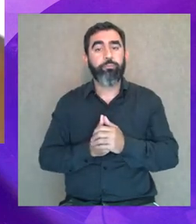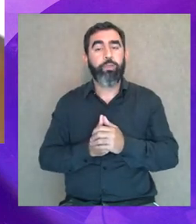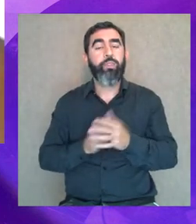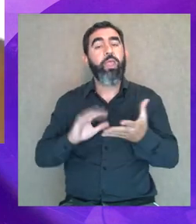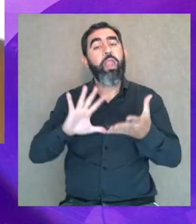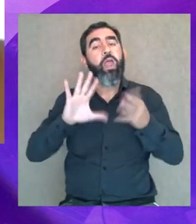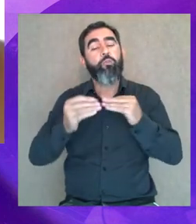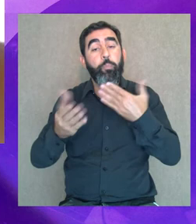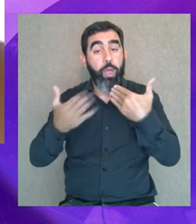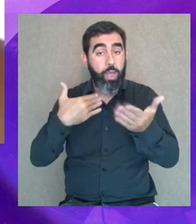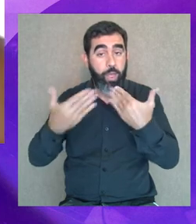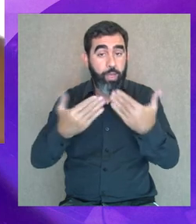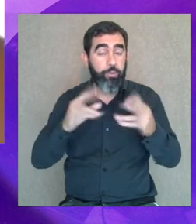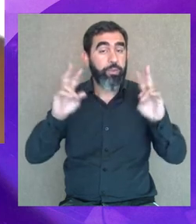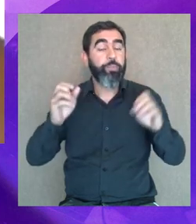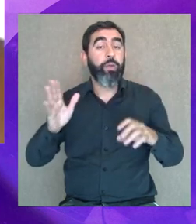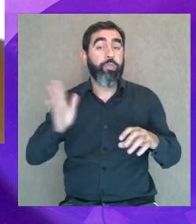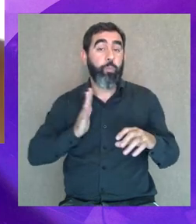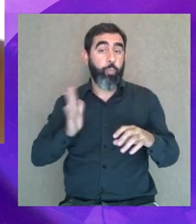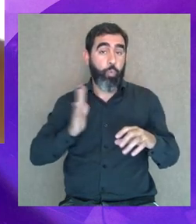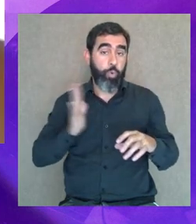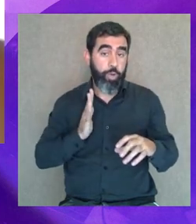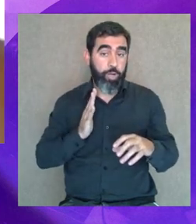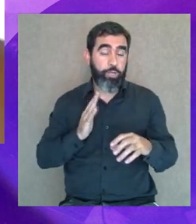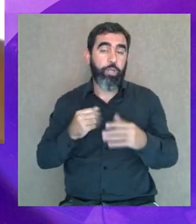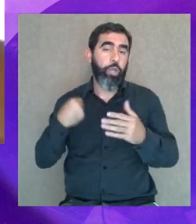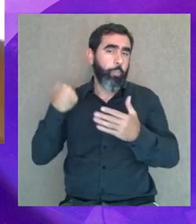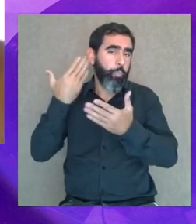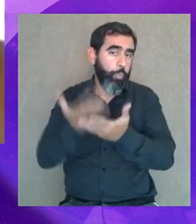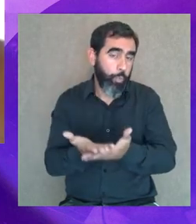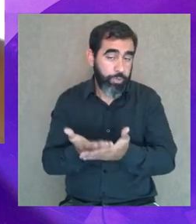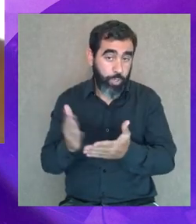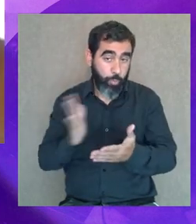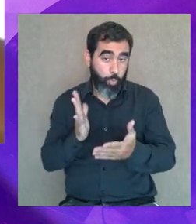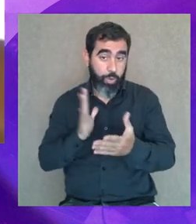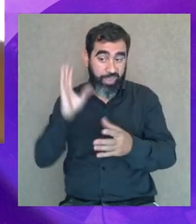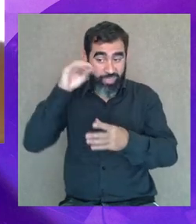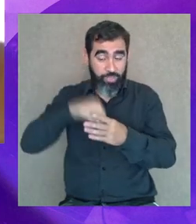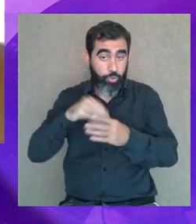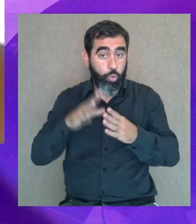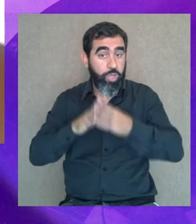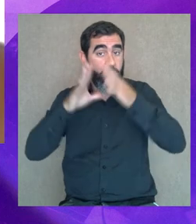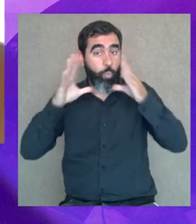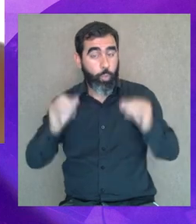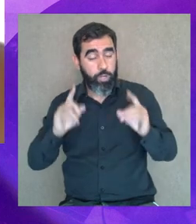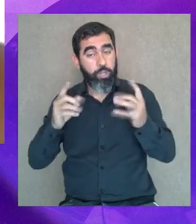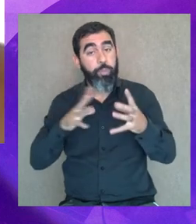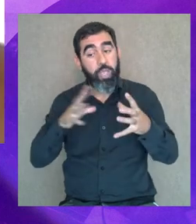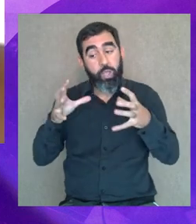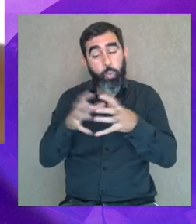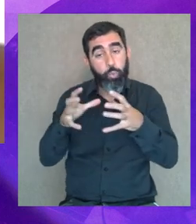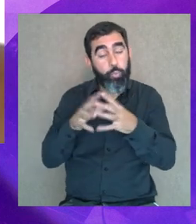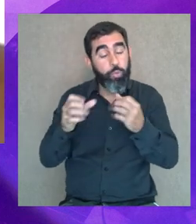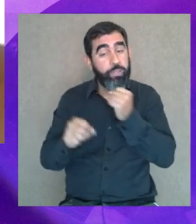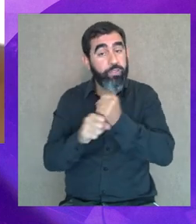o sea de la manera que se sigue hablando con respecto a las mujeres eres y todas las propuestas que haya de mujeres dentro de la escuela están formados grupos